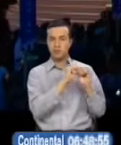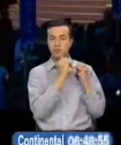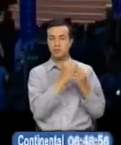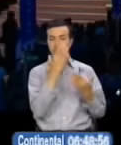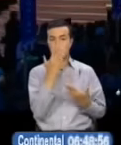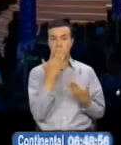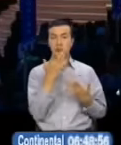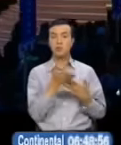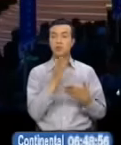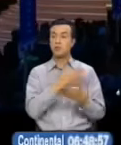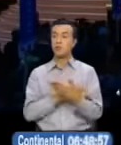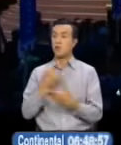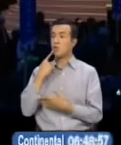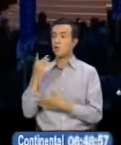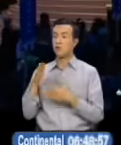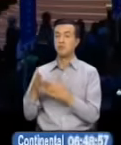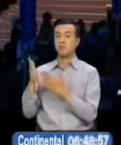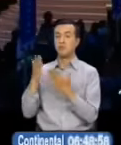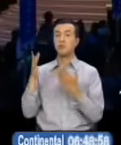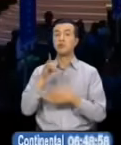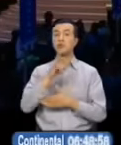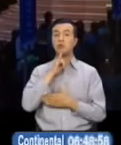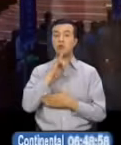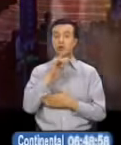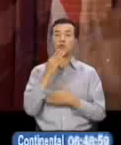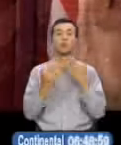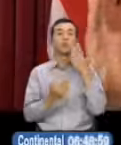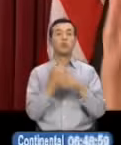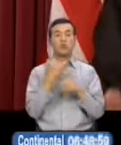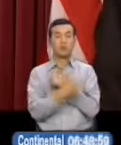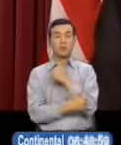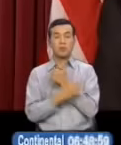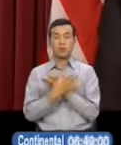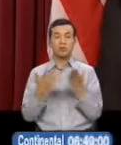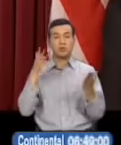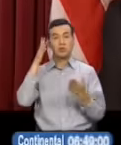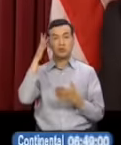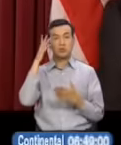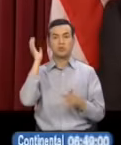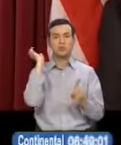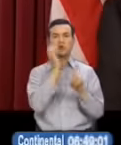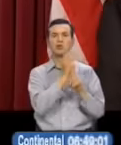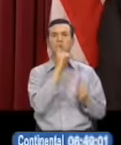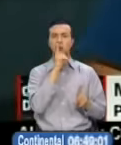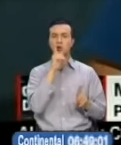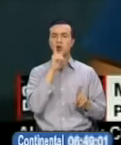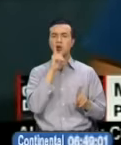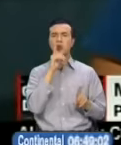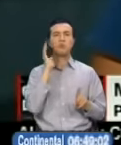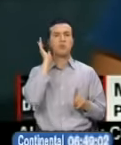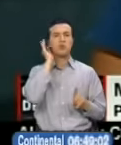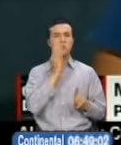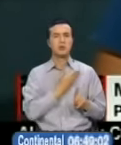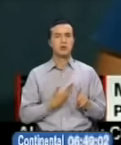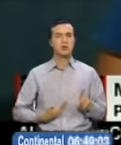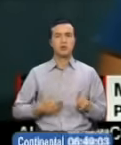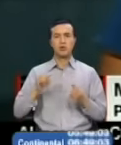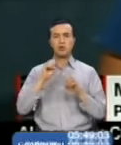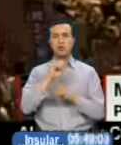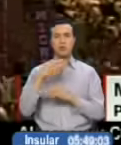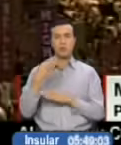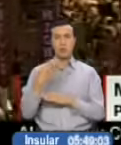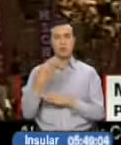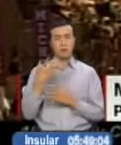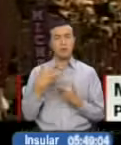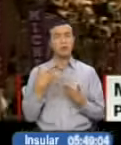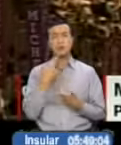cuando cuestionó a Clinton y aseguró hacer de Estados Unidos un nuevo país, discurso que fue criticado por la primera dama Michelle Obama, que este lunes habló ante los